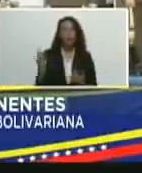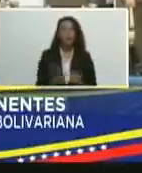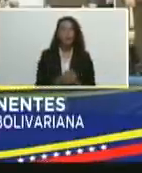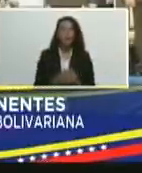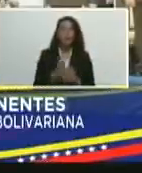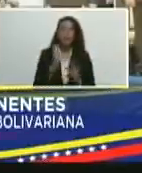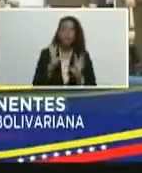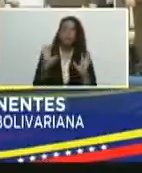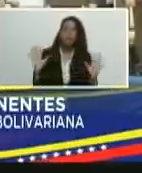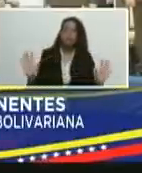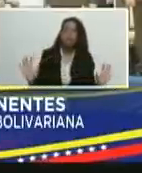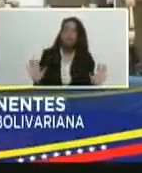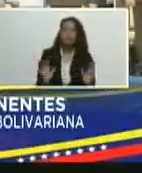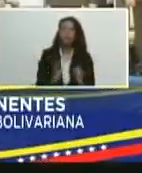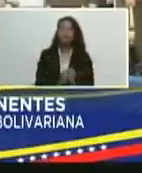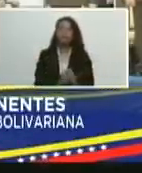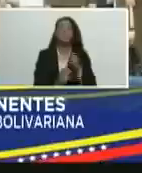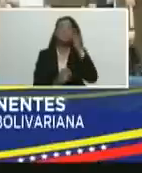lamentablemente,